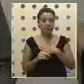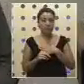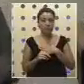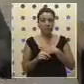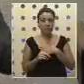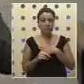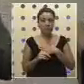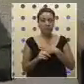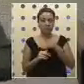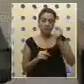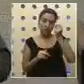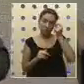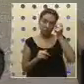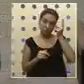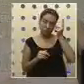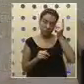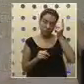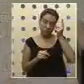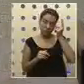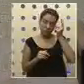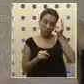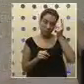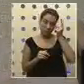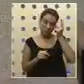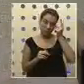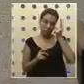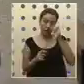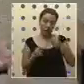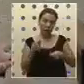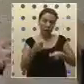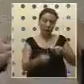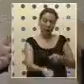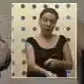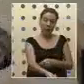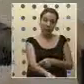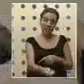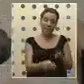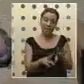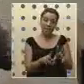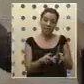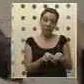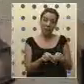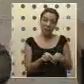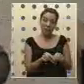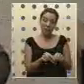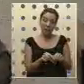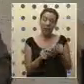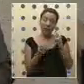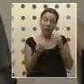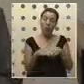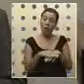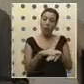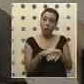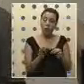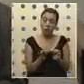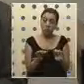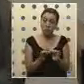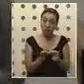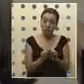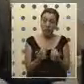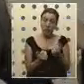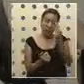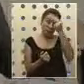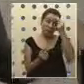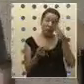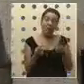Y entender este aporte familiar que está bastante bien fundamentado en las necesidades de marzo